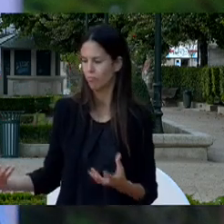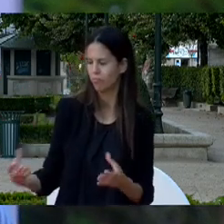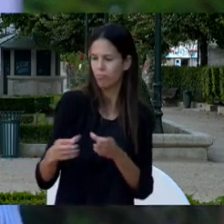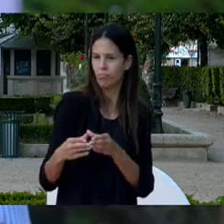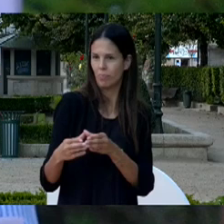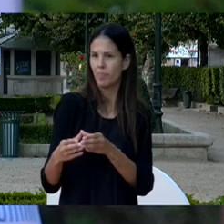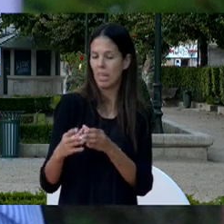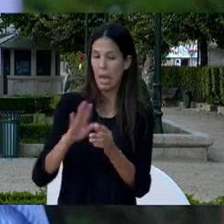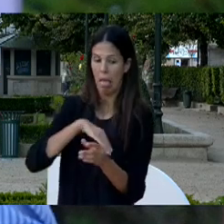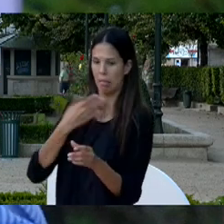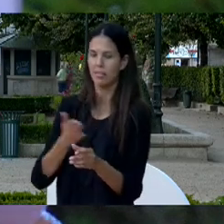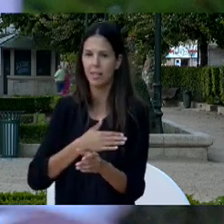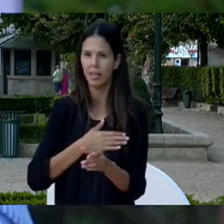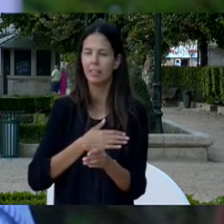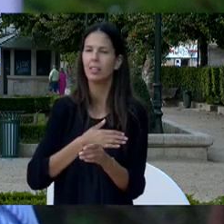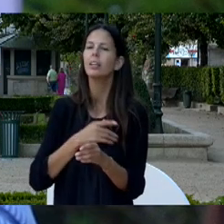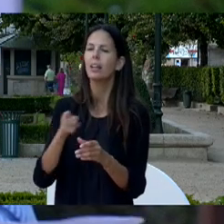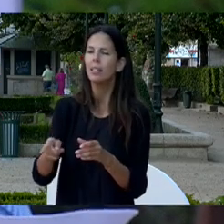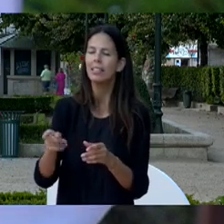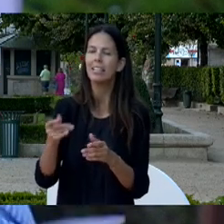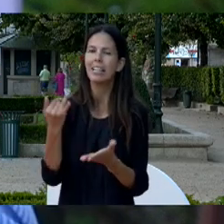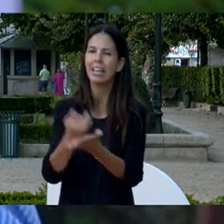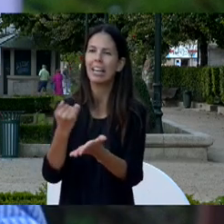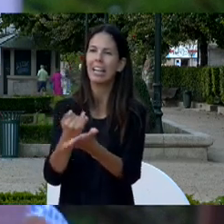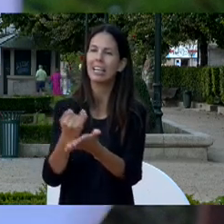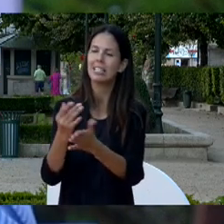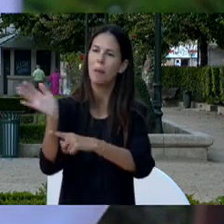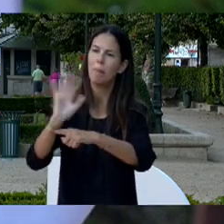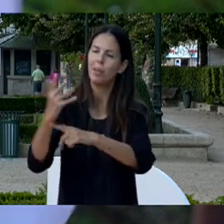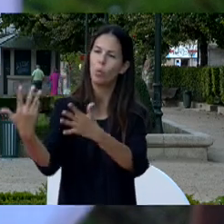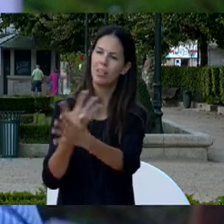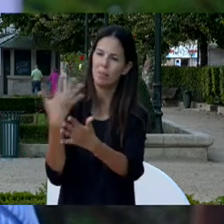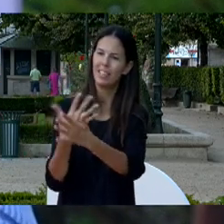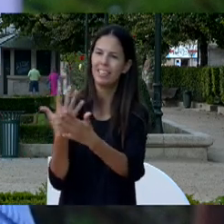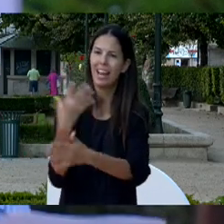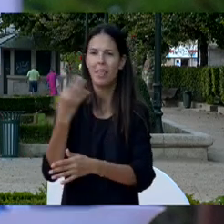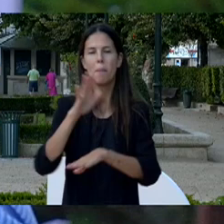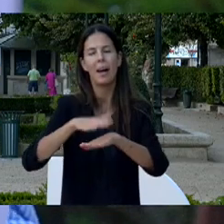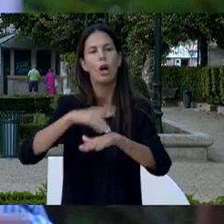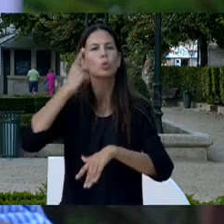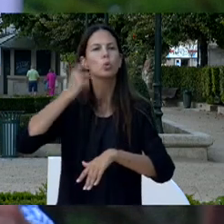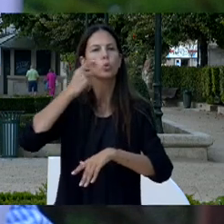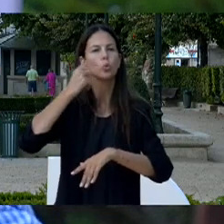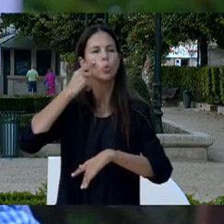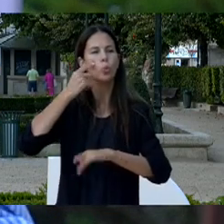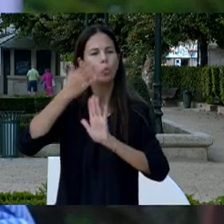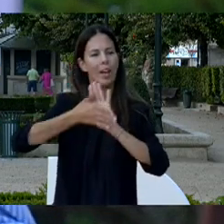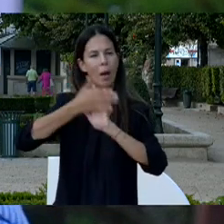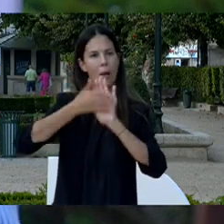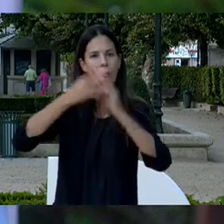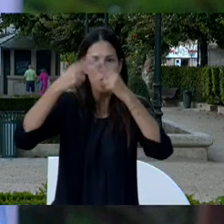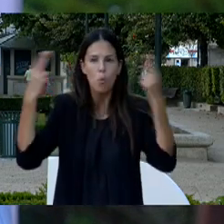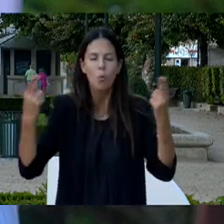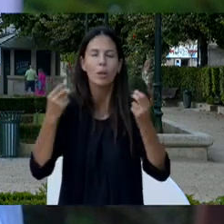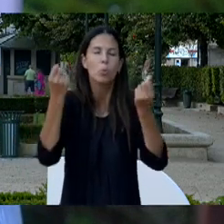E o día seguinte failles explicar en clase a película para acostumbrarlos a falar en público e como un exercicio